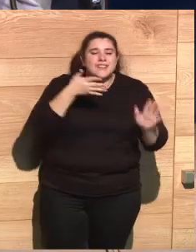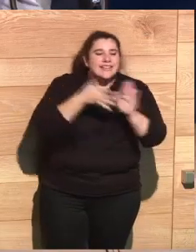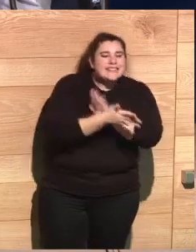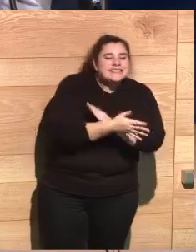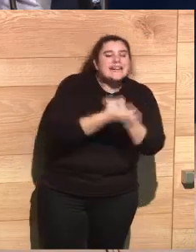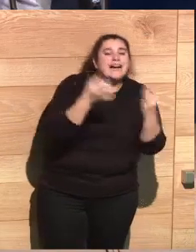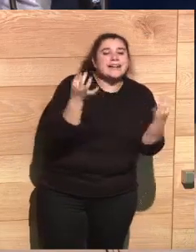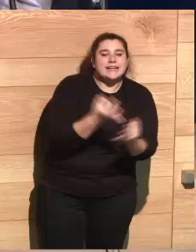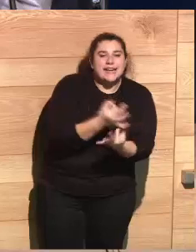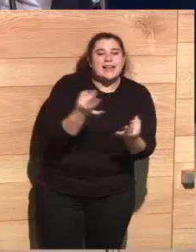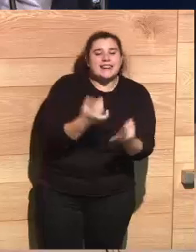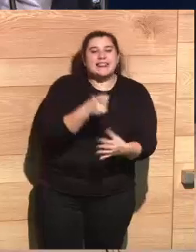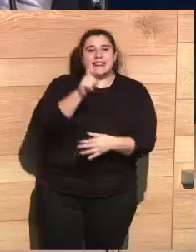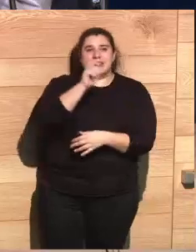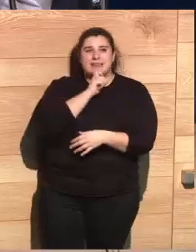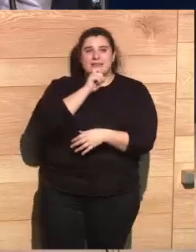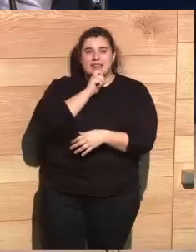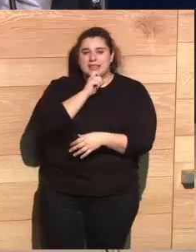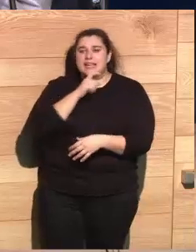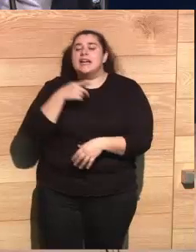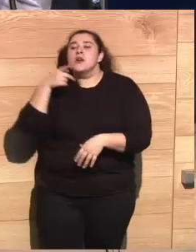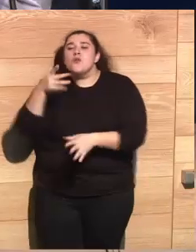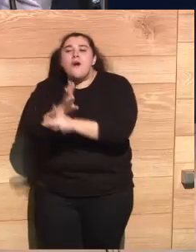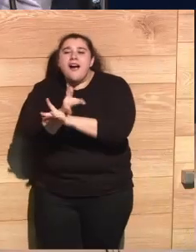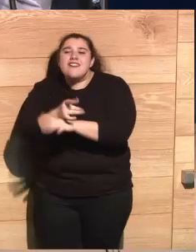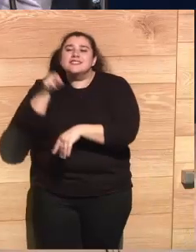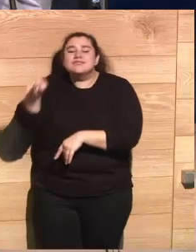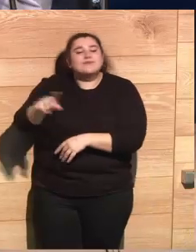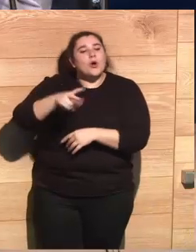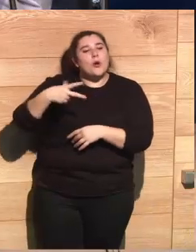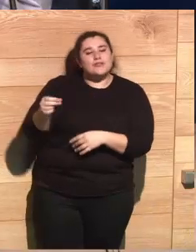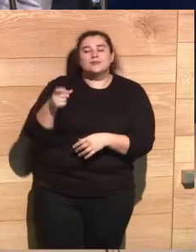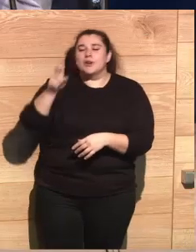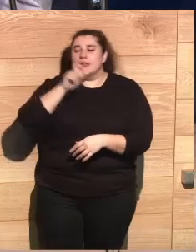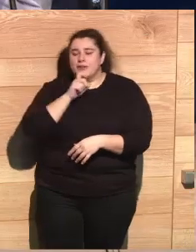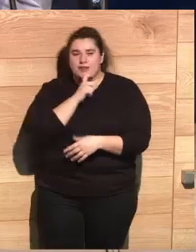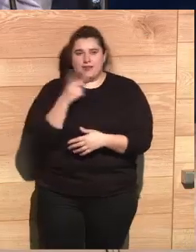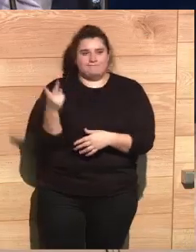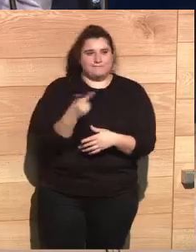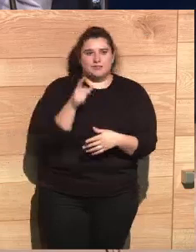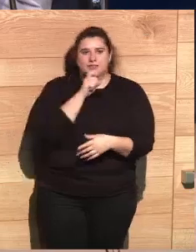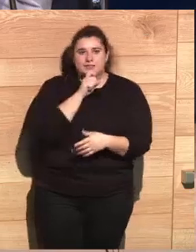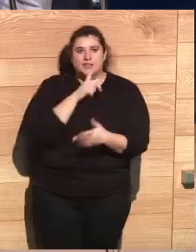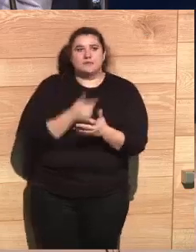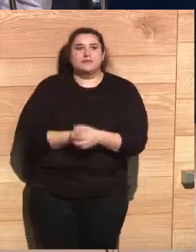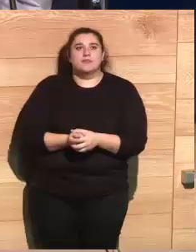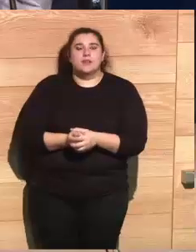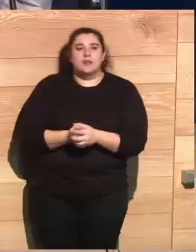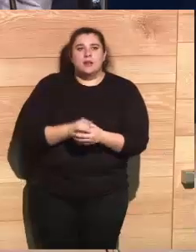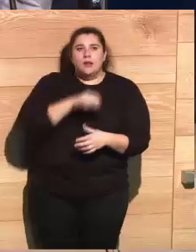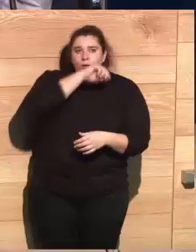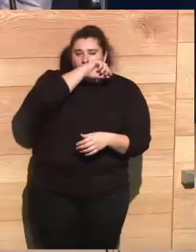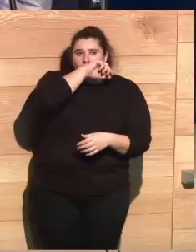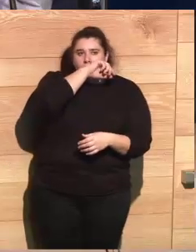¿Qué dirías tú que es un juego? Porque antes, es que hemos discutido durante horas sobre esto. Para mí, han